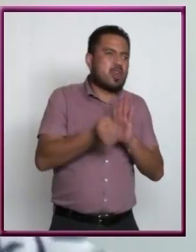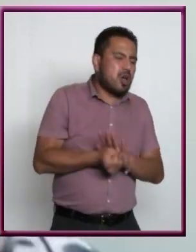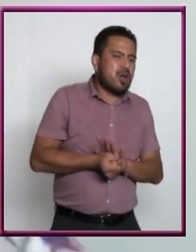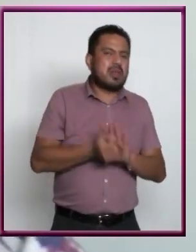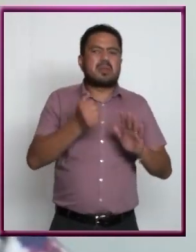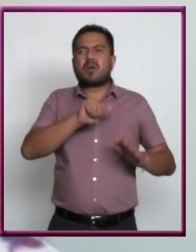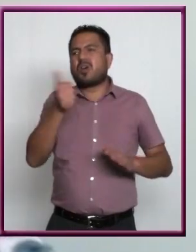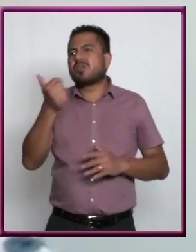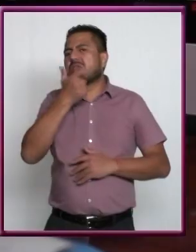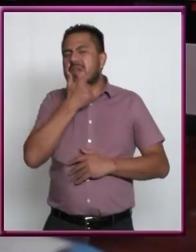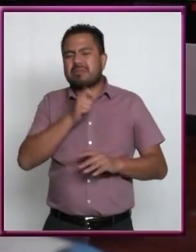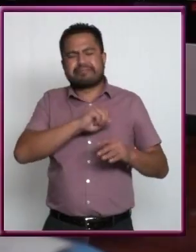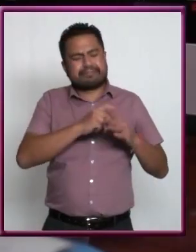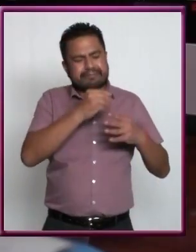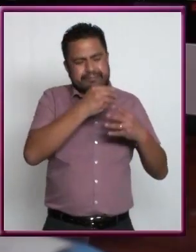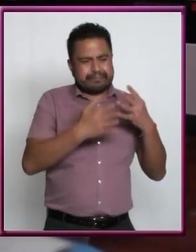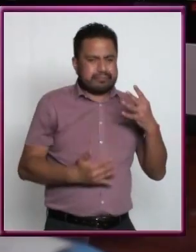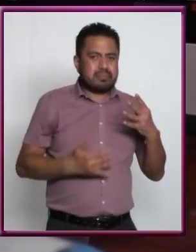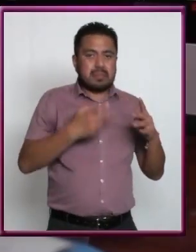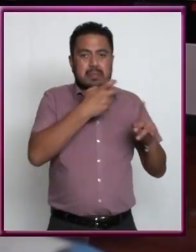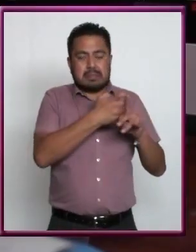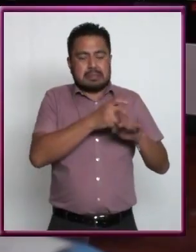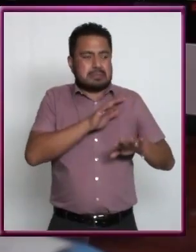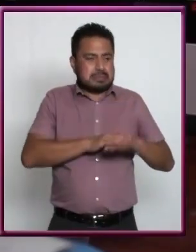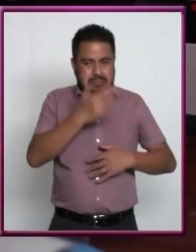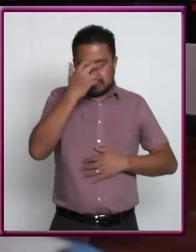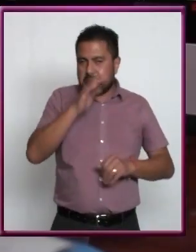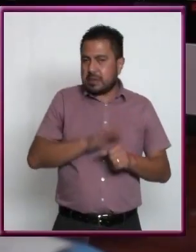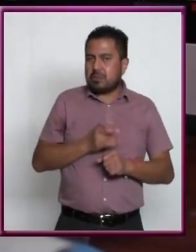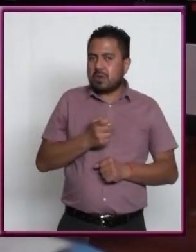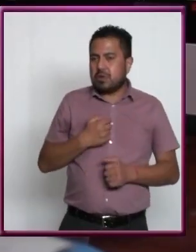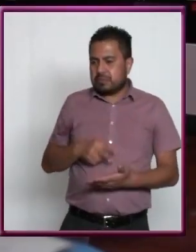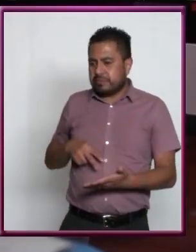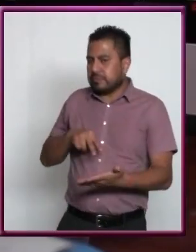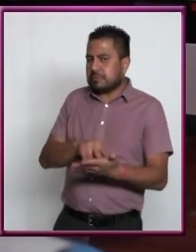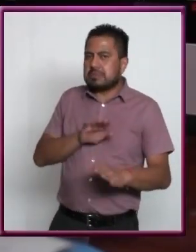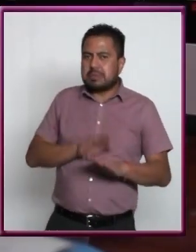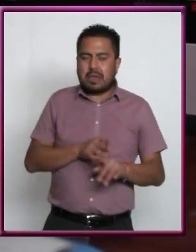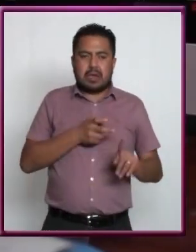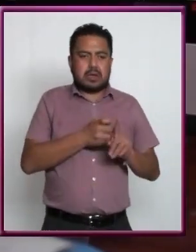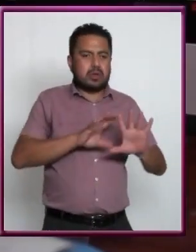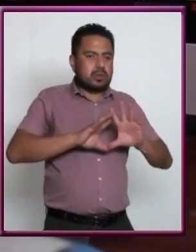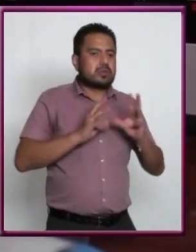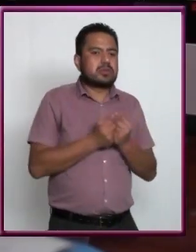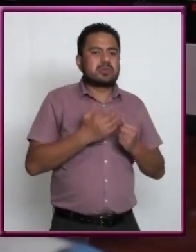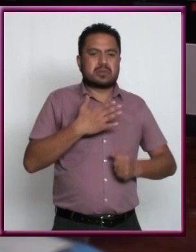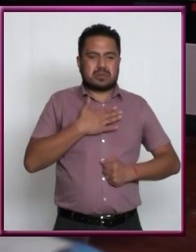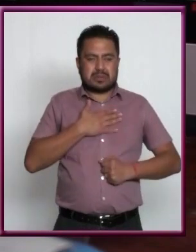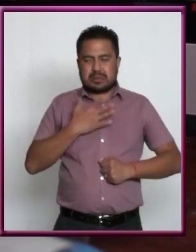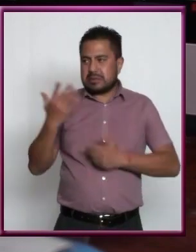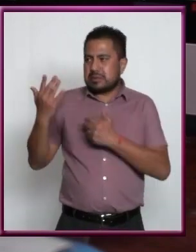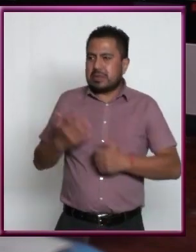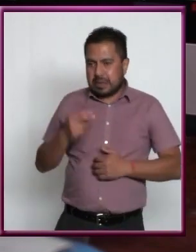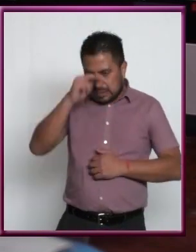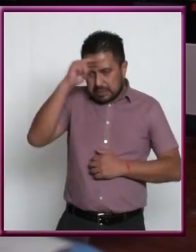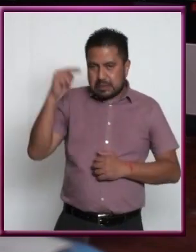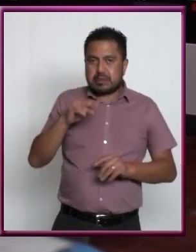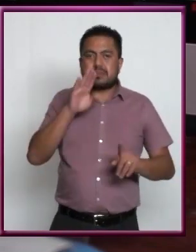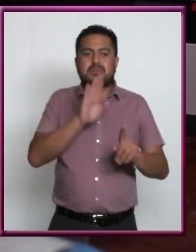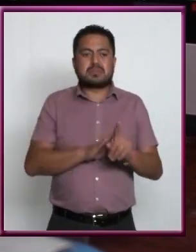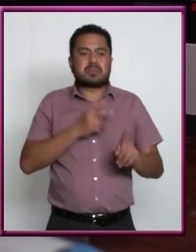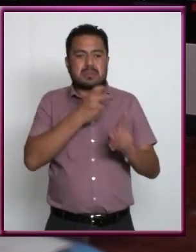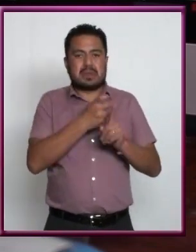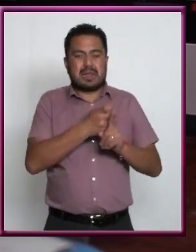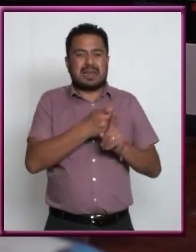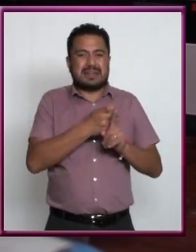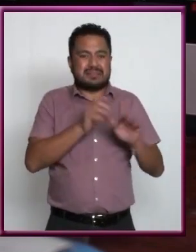otro de inglés, etcétera. Y esa fue un poco la razón por la que yo vine, no un poco, totalmente la razón por la que yo vine a México, porque